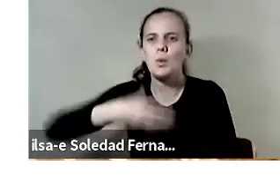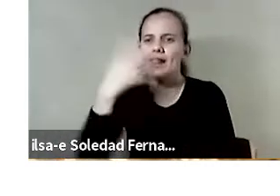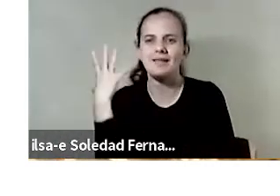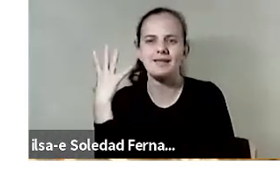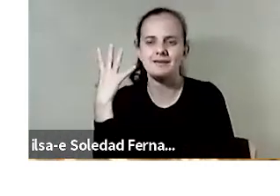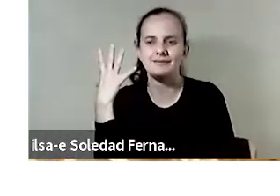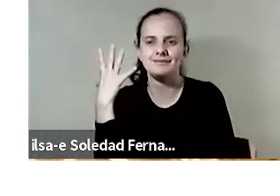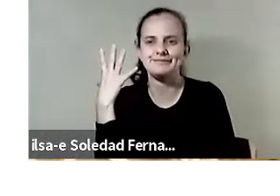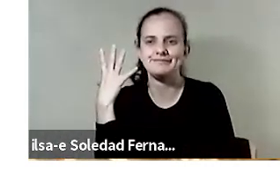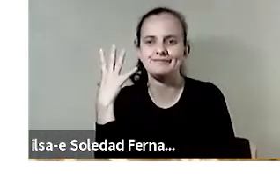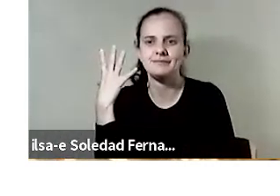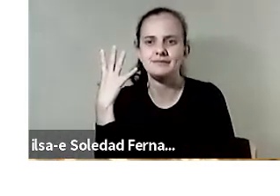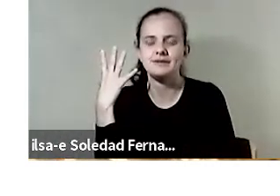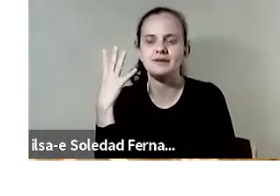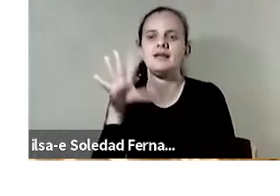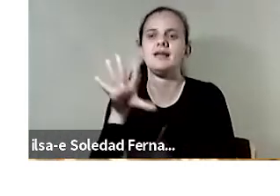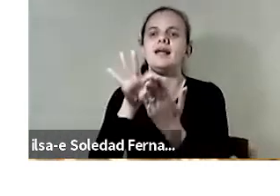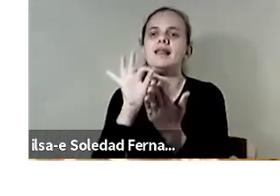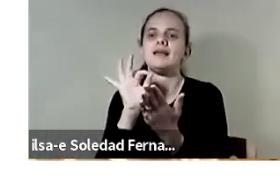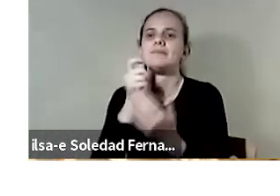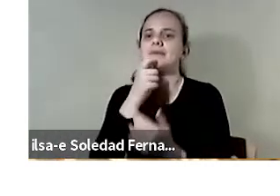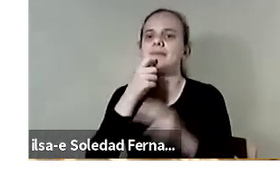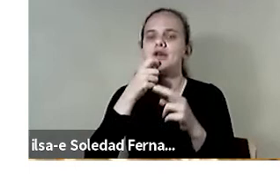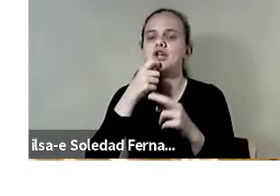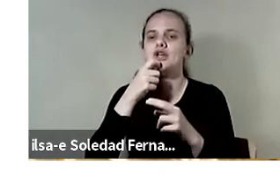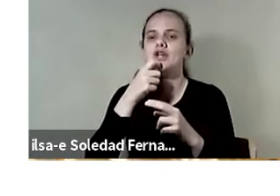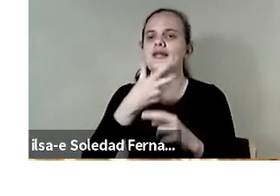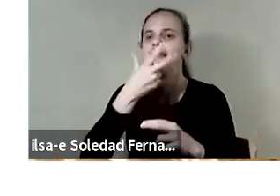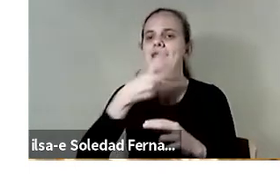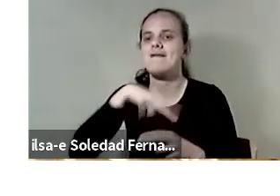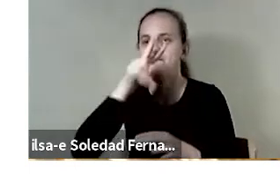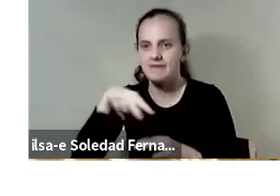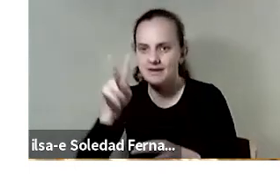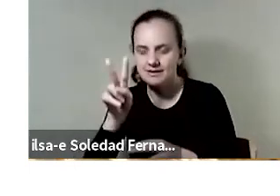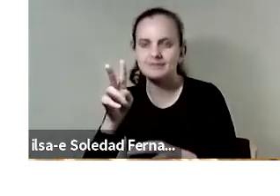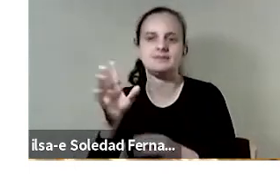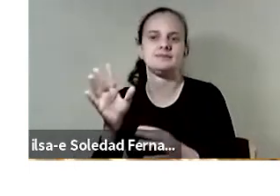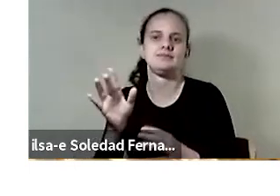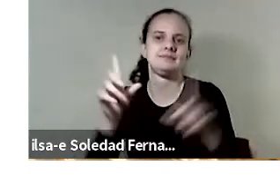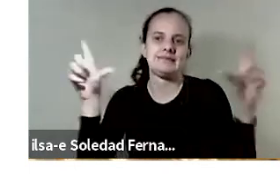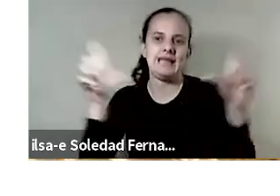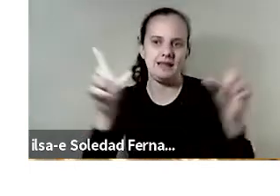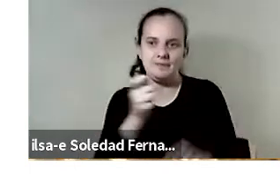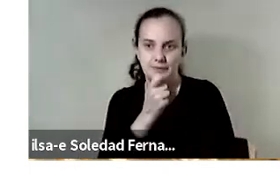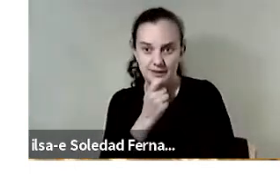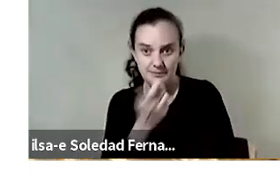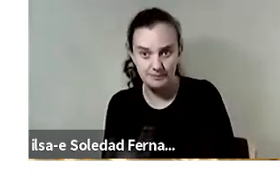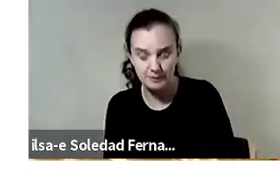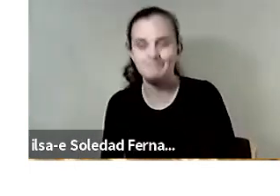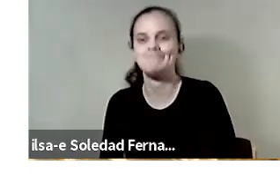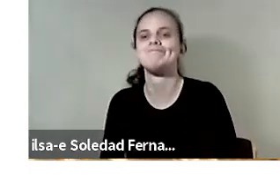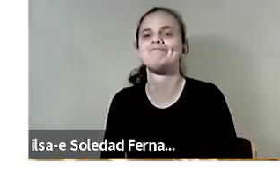Y pensemos en los entornos digitales a cualquier tipo de software que ustedes puedan ver. Cuando eligen la aplicación de Netflix,